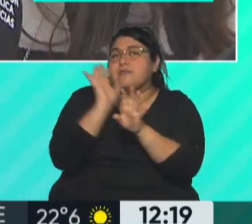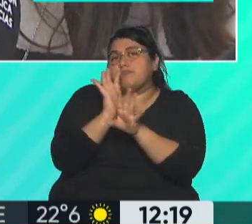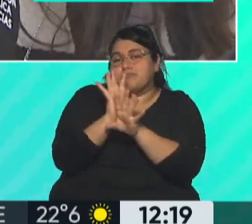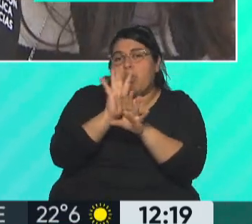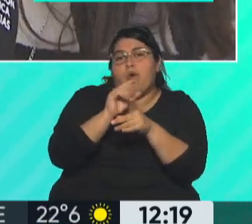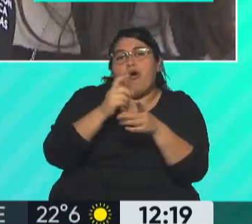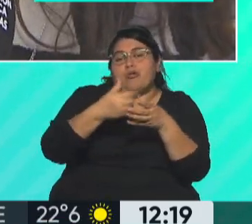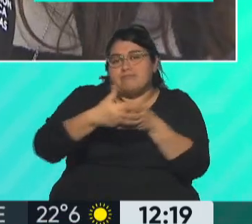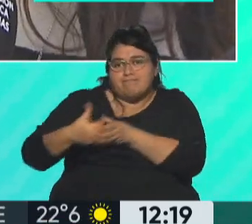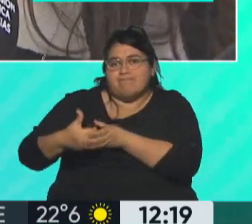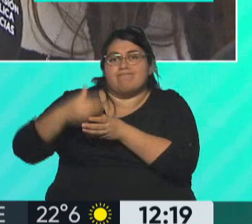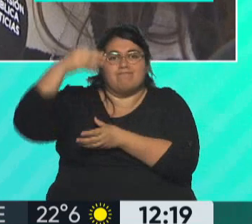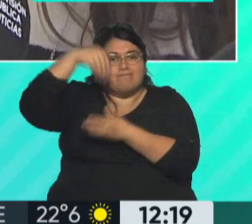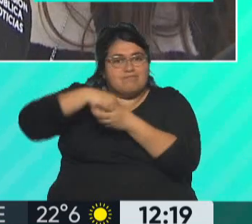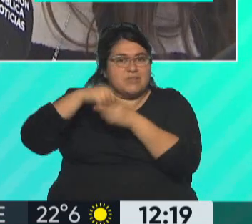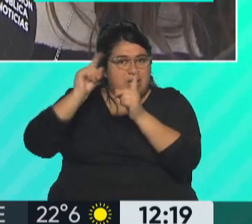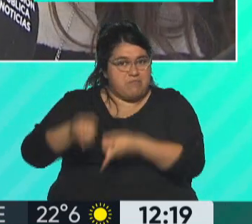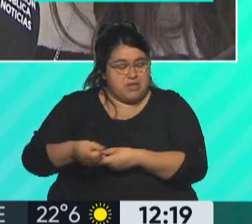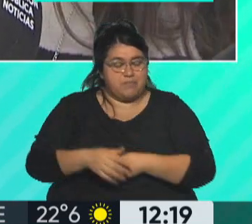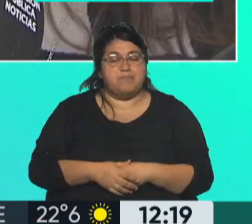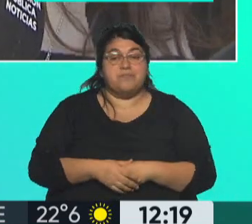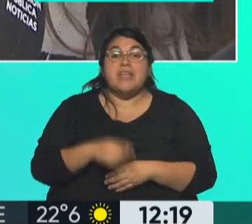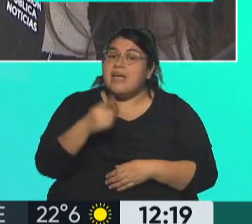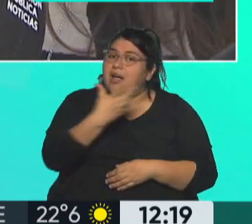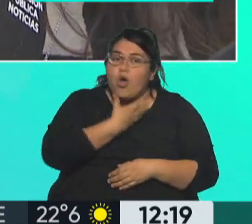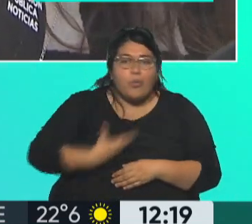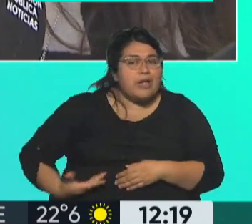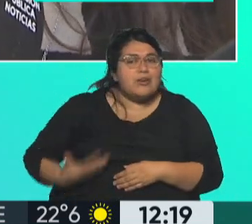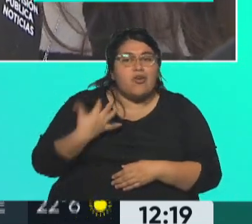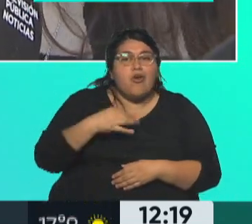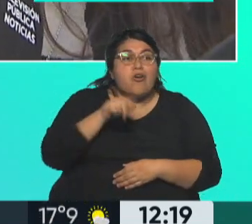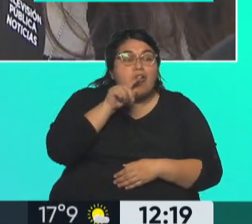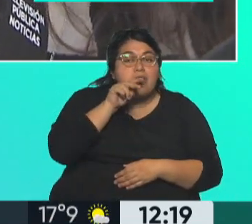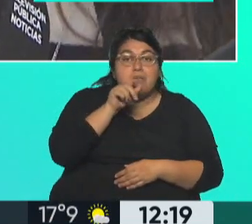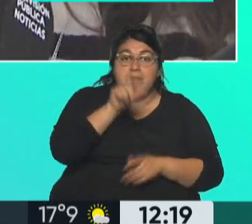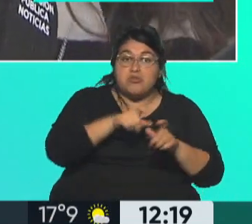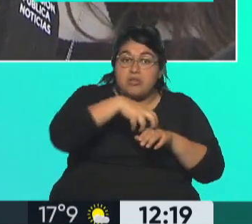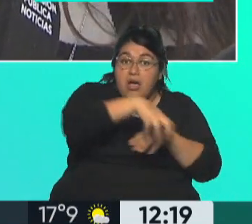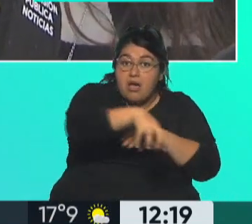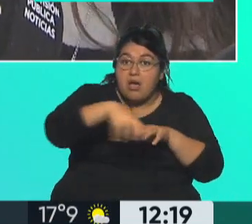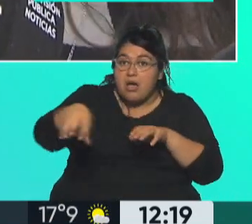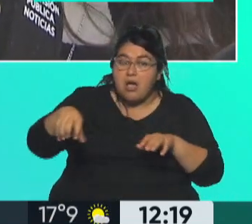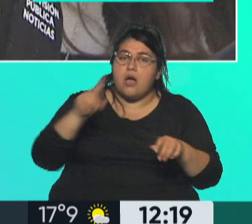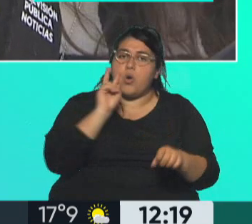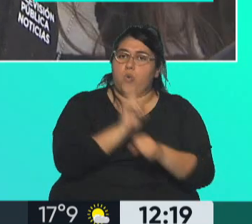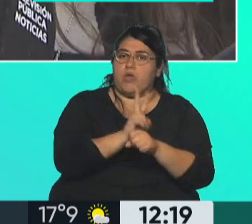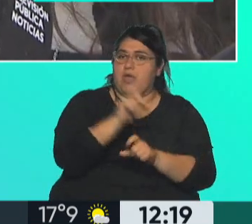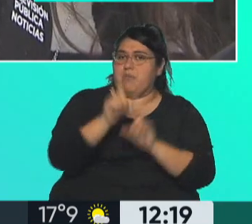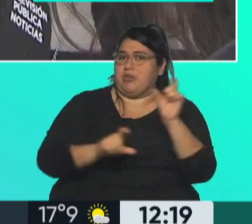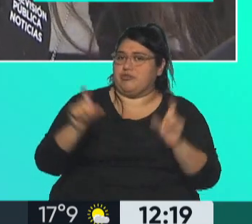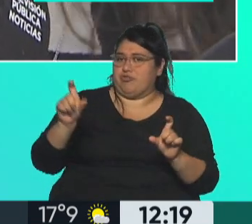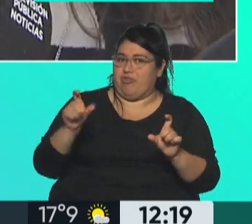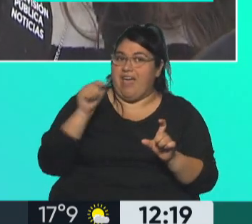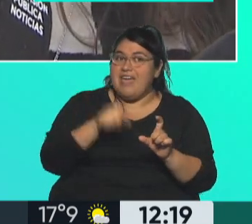el Estado tiene la responsabilidad de garantizar que sobre esas personas no haya tratos crueles. ¿Cuál es nuestra función? Justamente